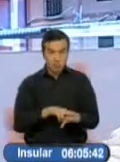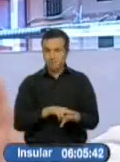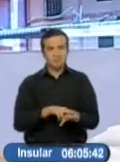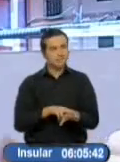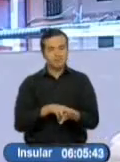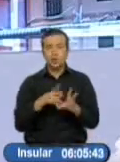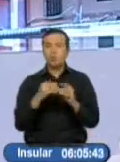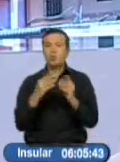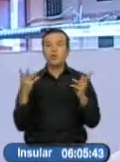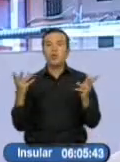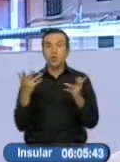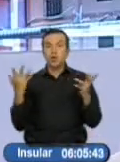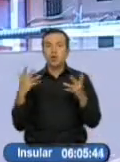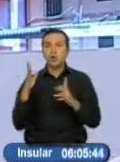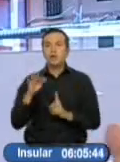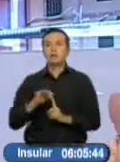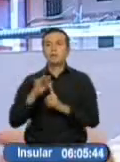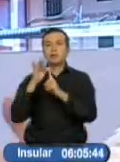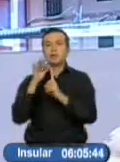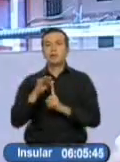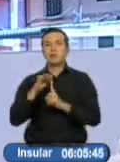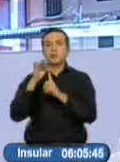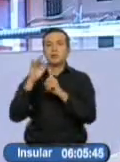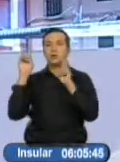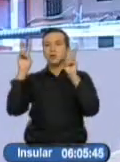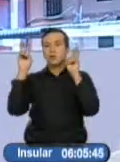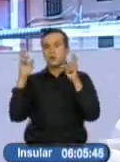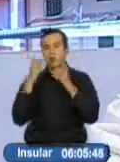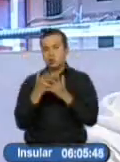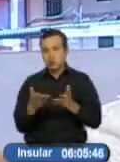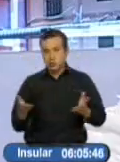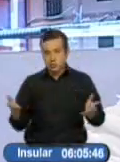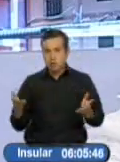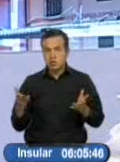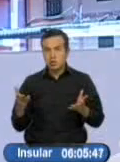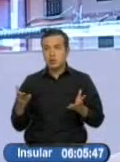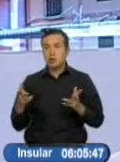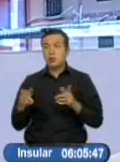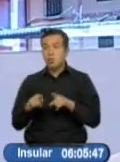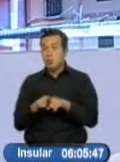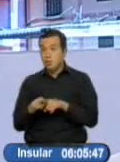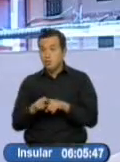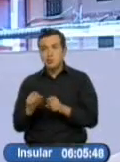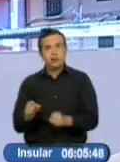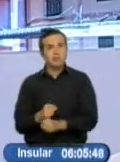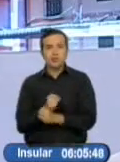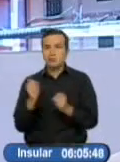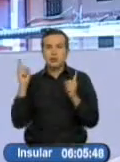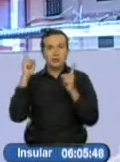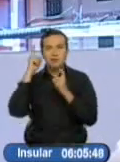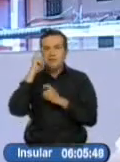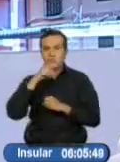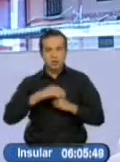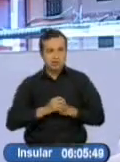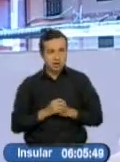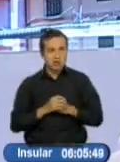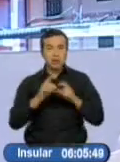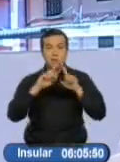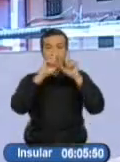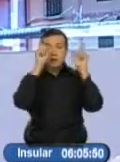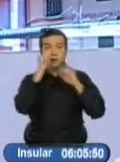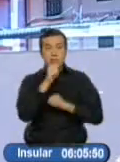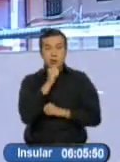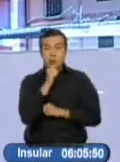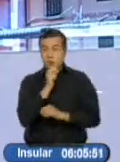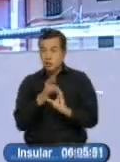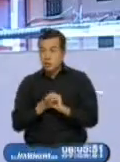va declarado por régimen especial, que eso es un tema que resta competencia a los fabricantes privados. Pero